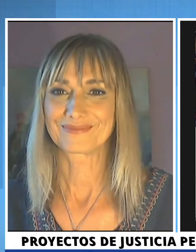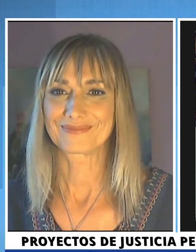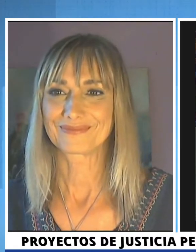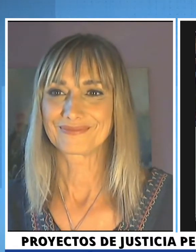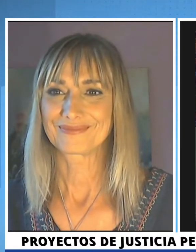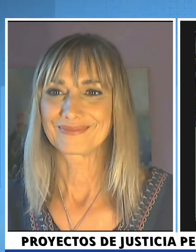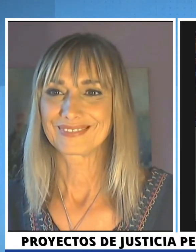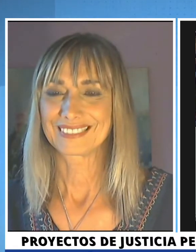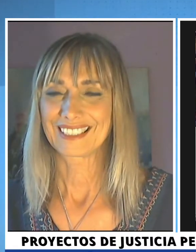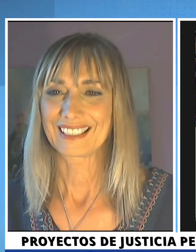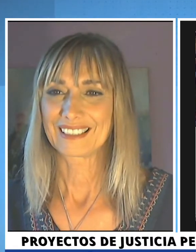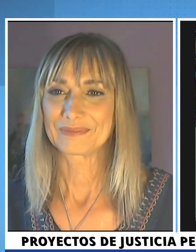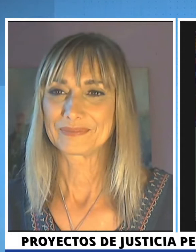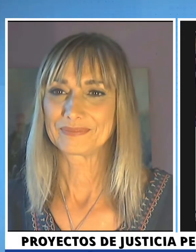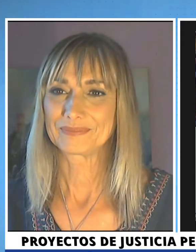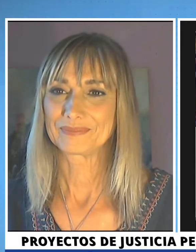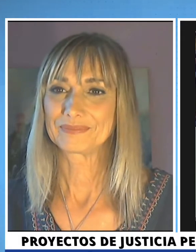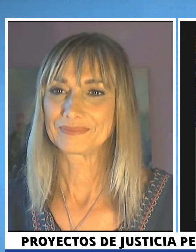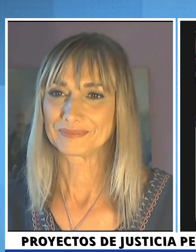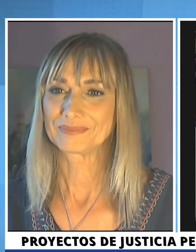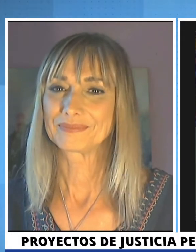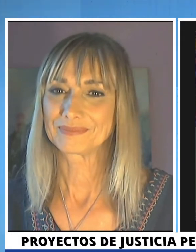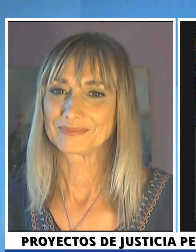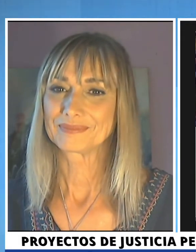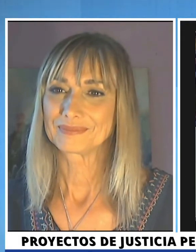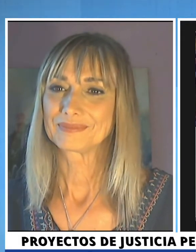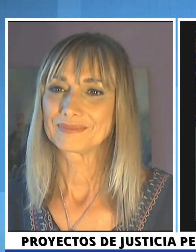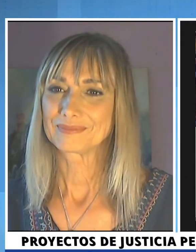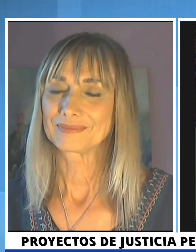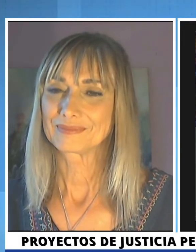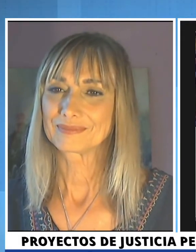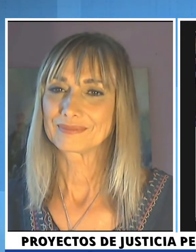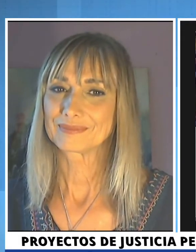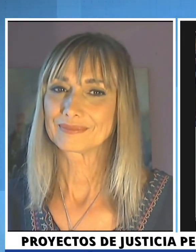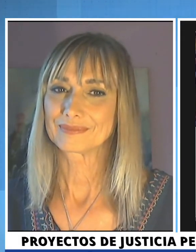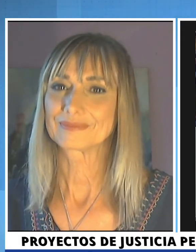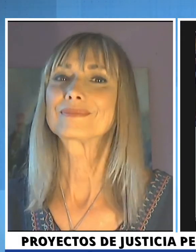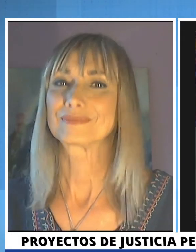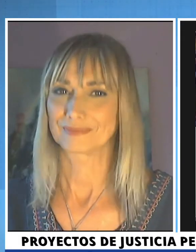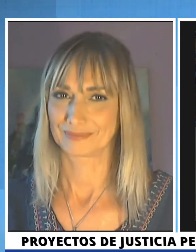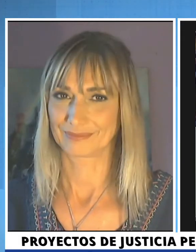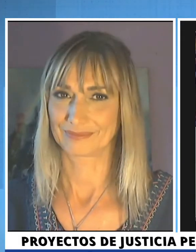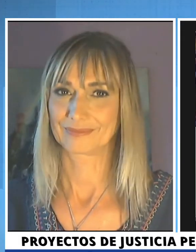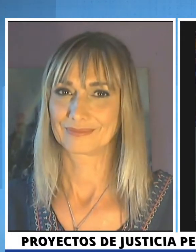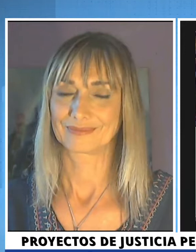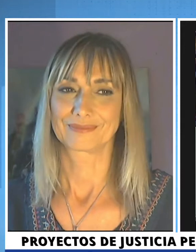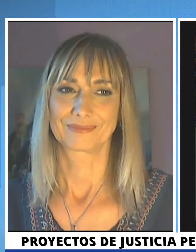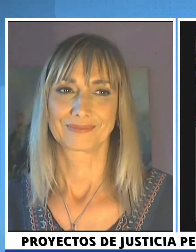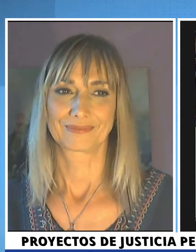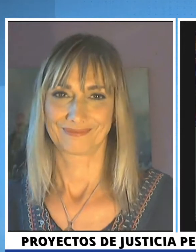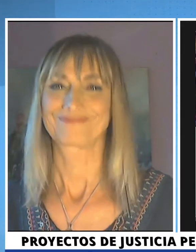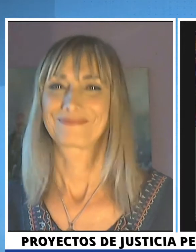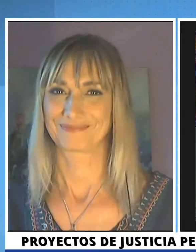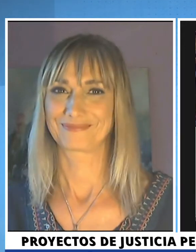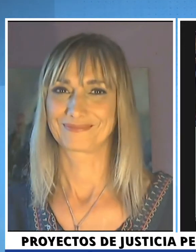yo, pero hay provincias que muchas veces, o que en muchos casos, no han adherido a las leyes